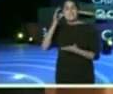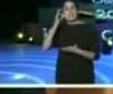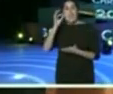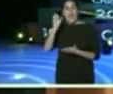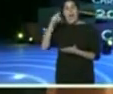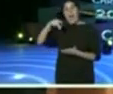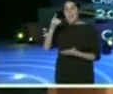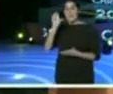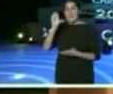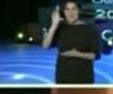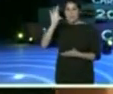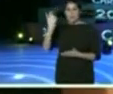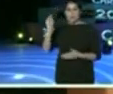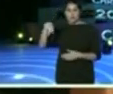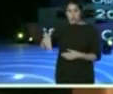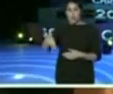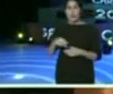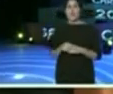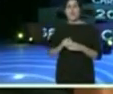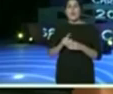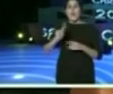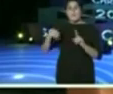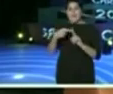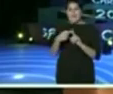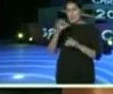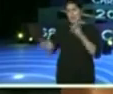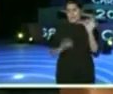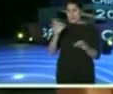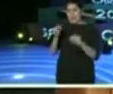Anderson Caballero, personal funcionario de la organización de fiestas.